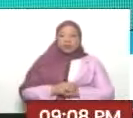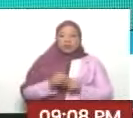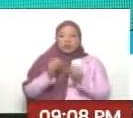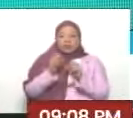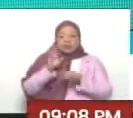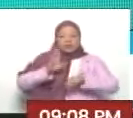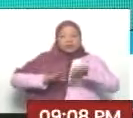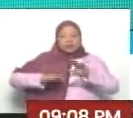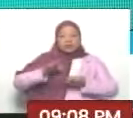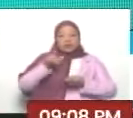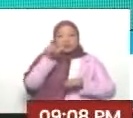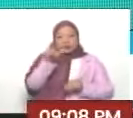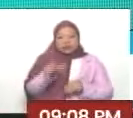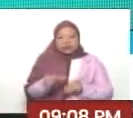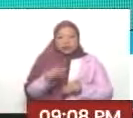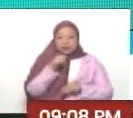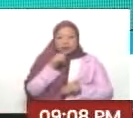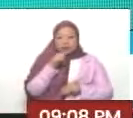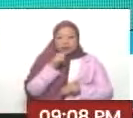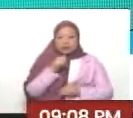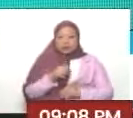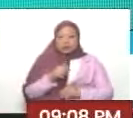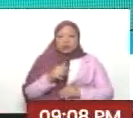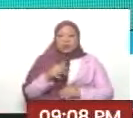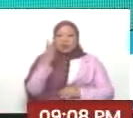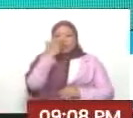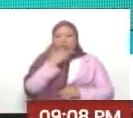valoventeños, raíces